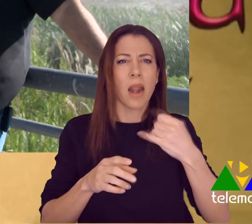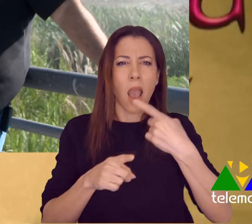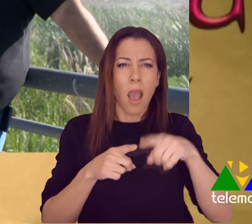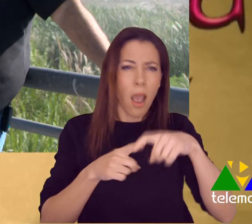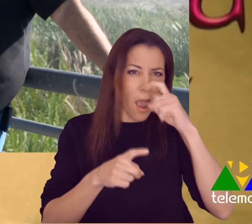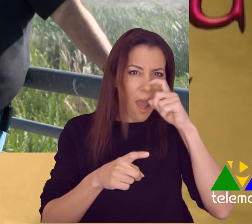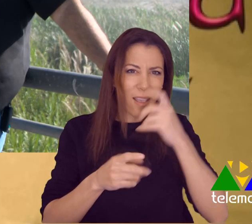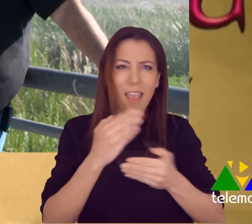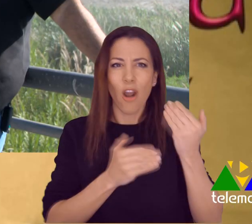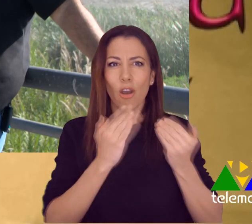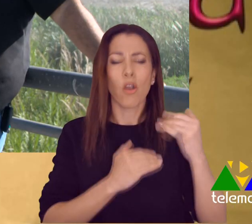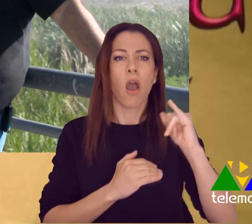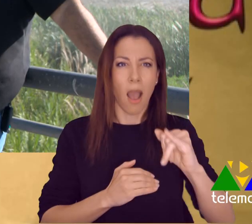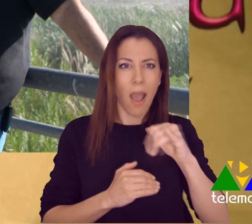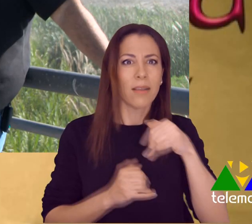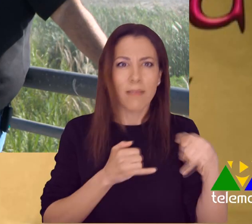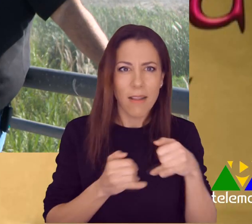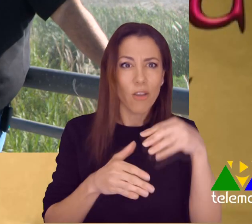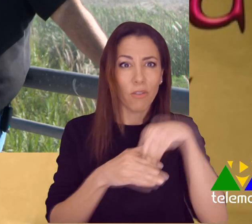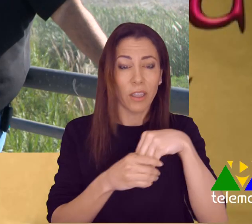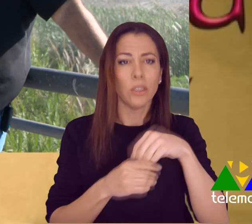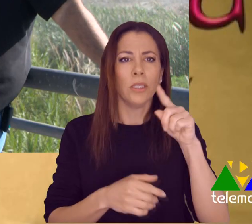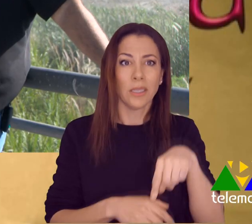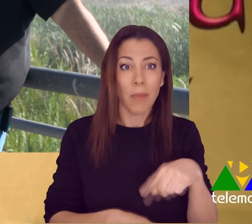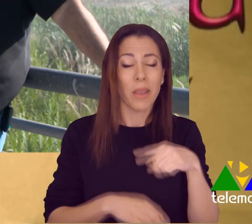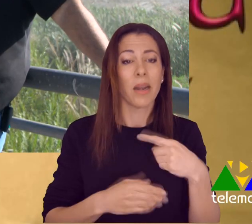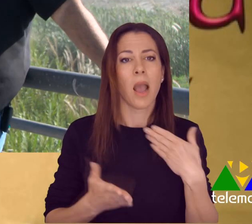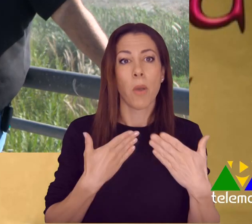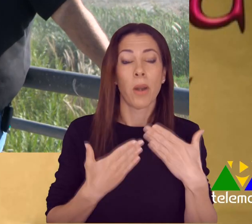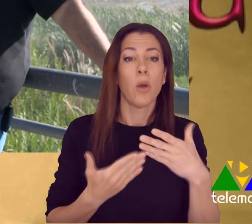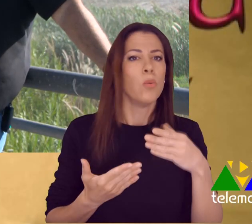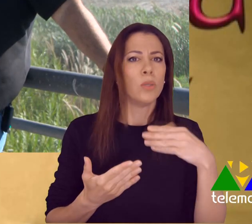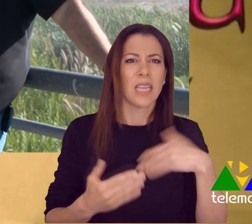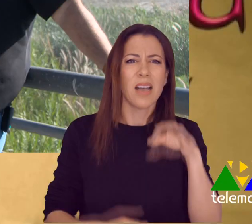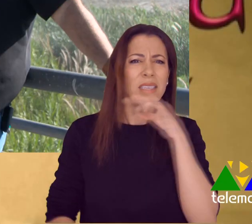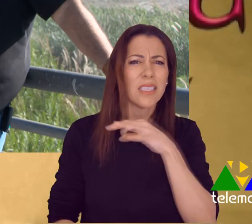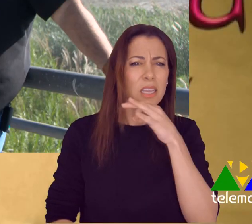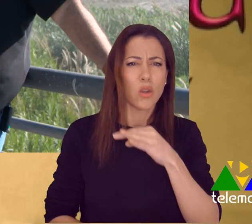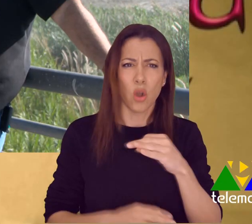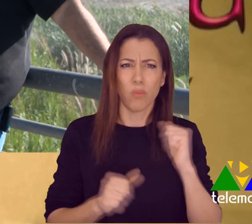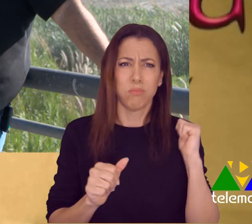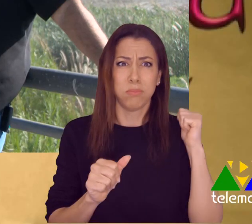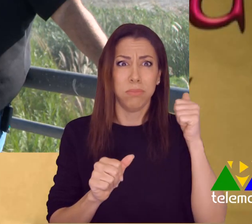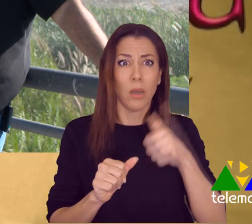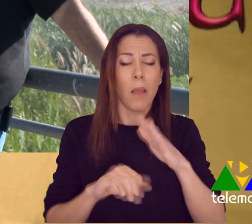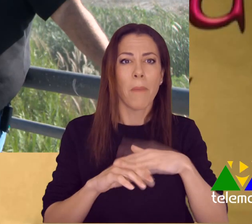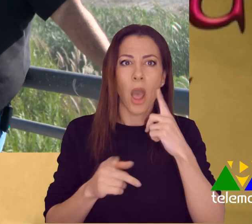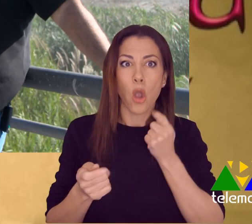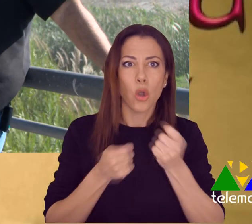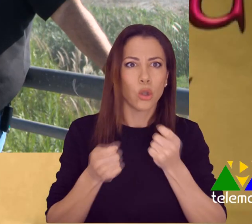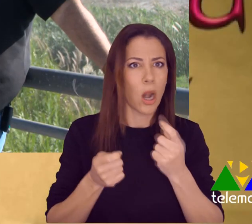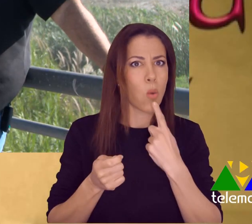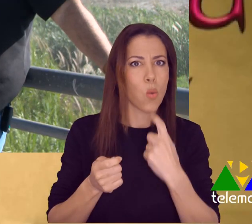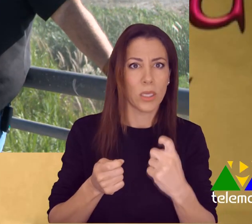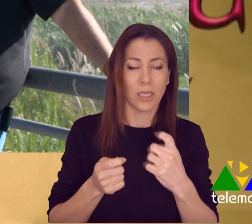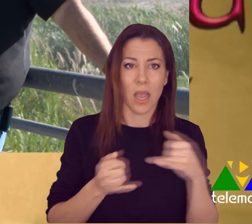bordes del río, y sobre todo habíamos hablado de la dificultad que durante siglos tuvieron para controlar el